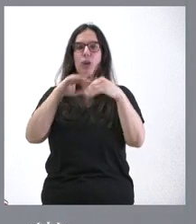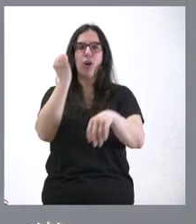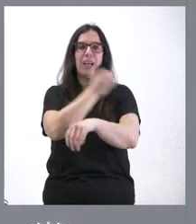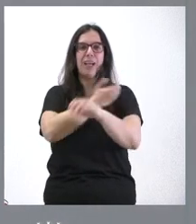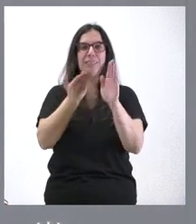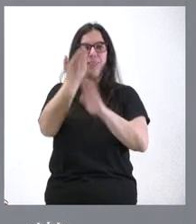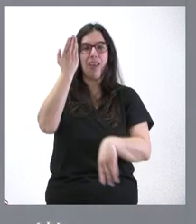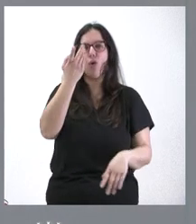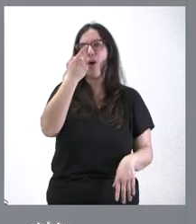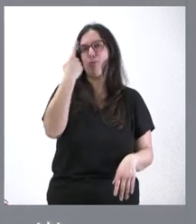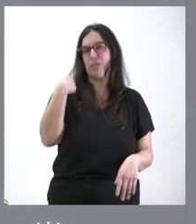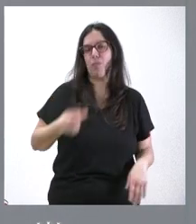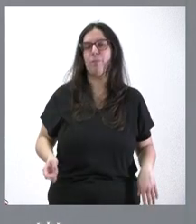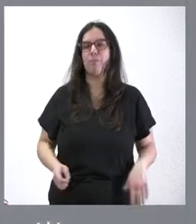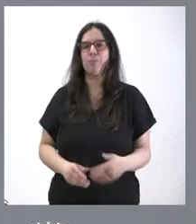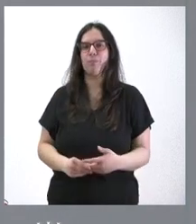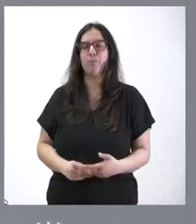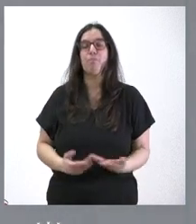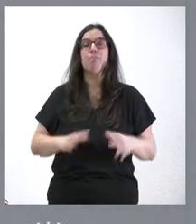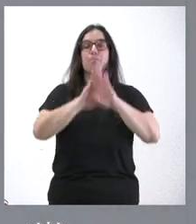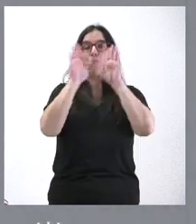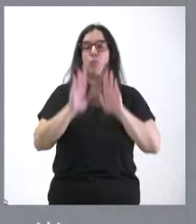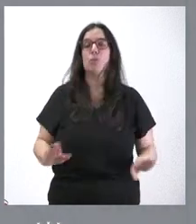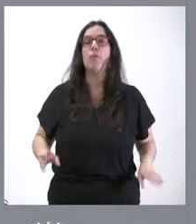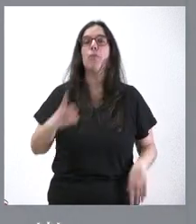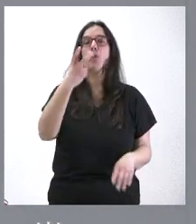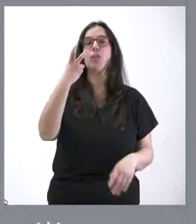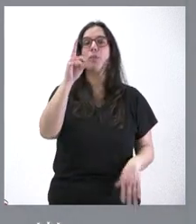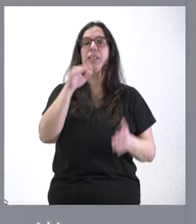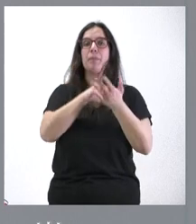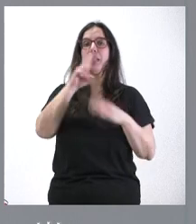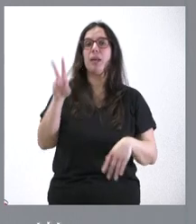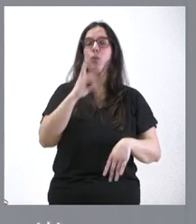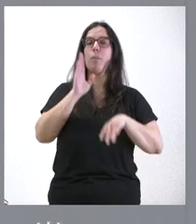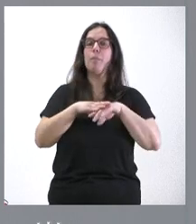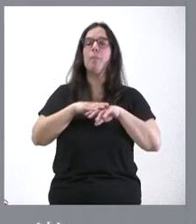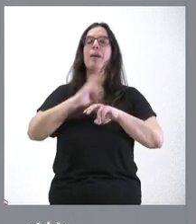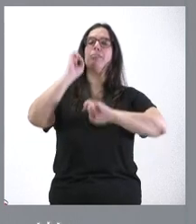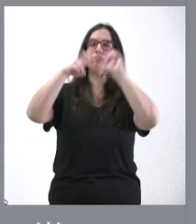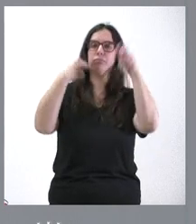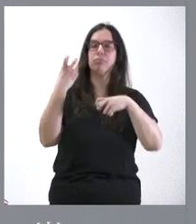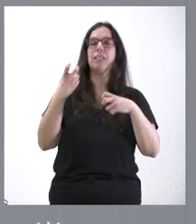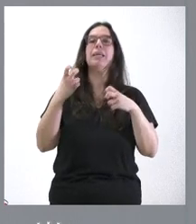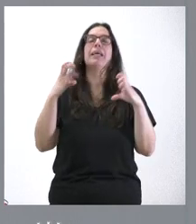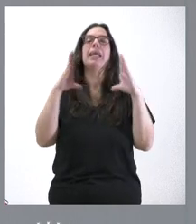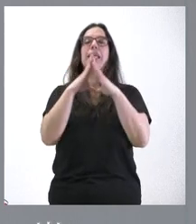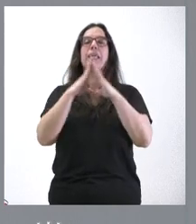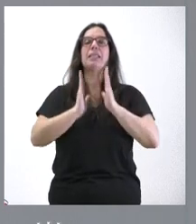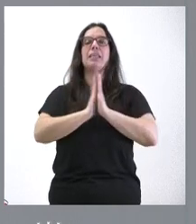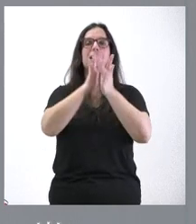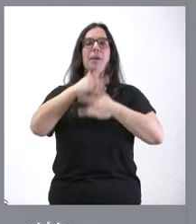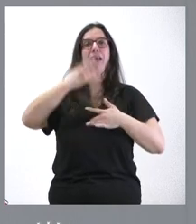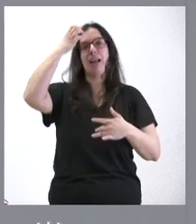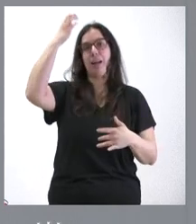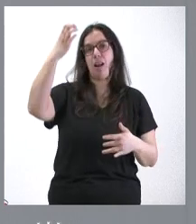año pasado y finalmente 220.000 para la restauración de la iglesia de Santa María la real en la